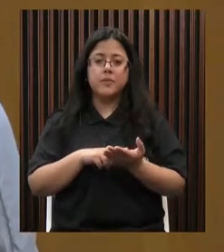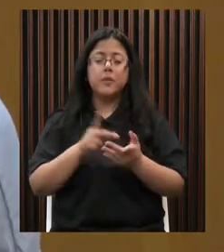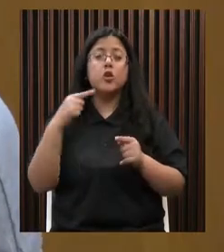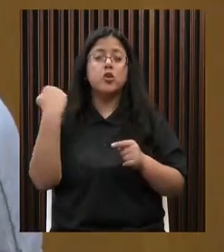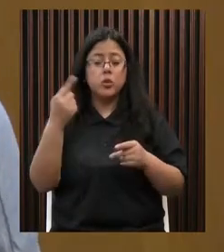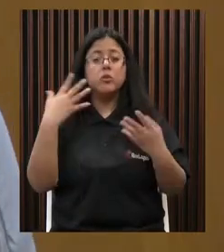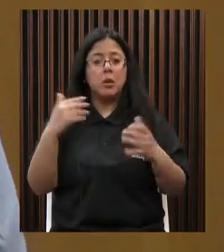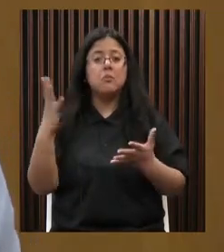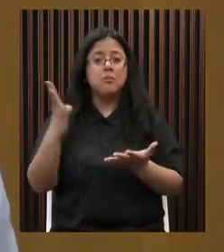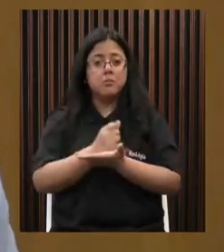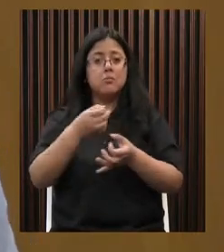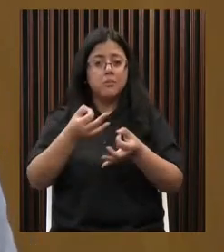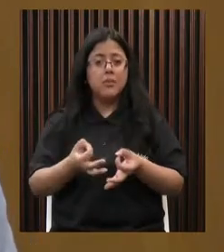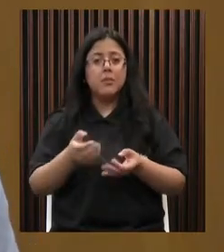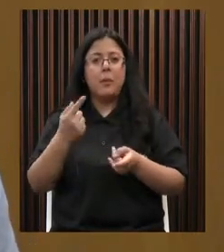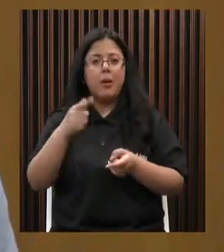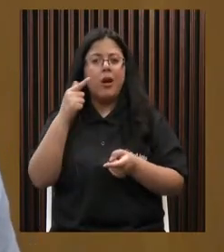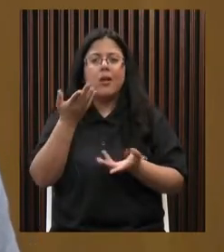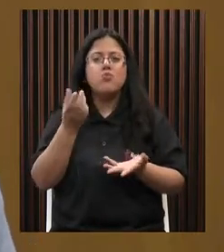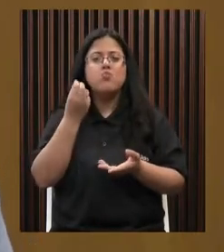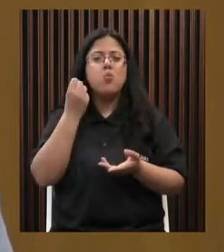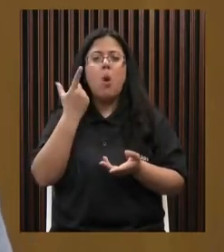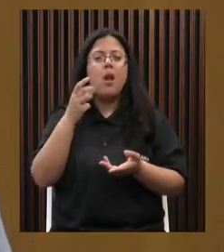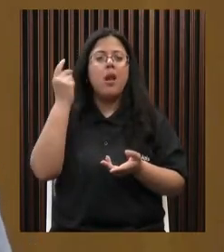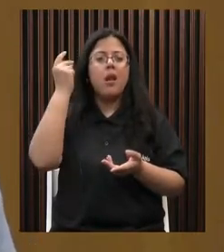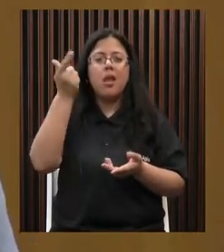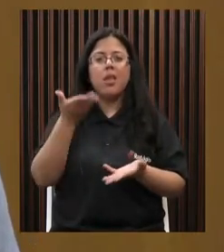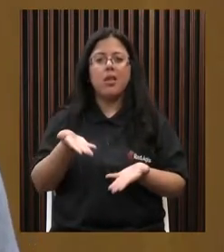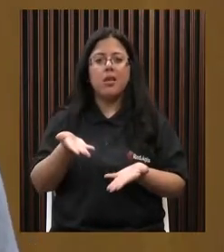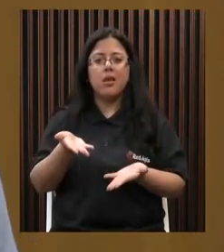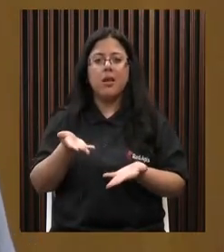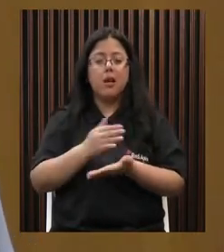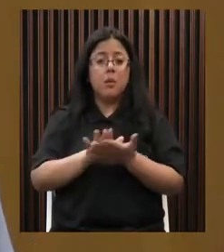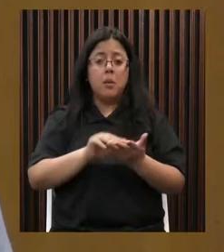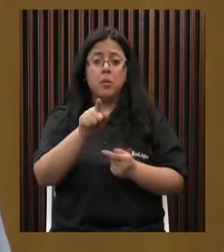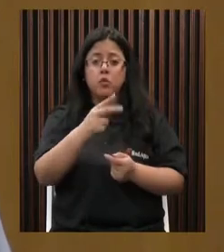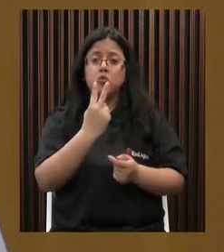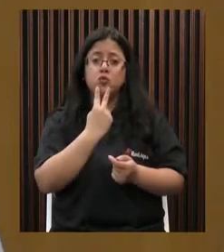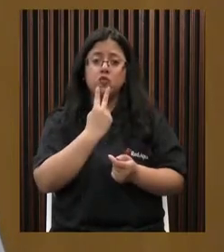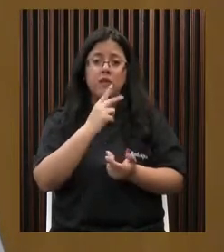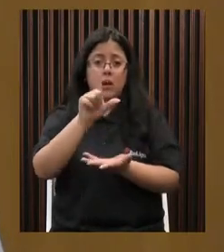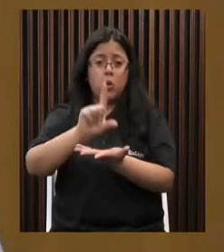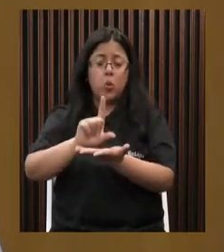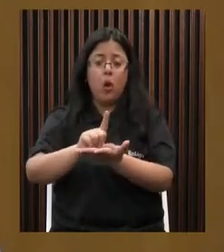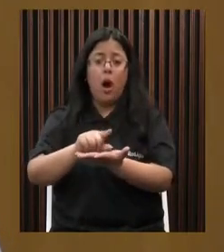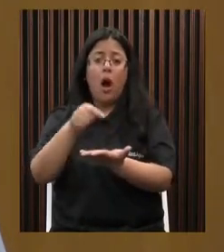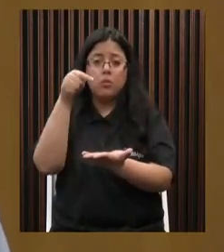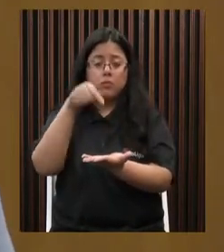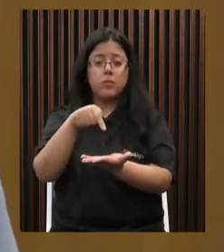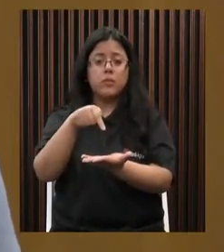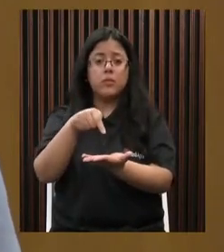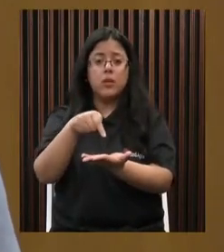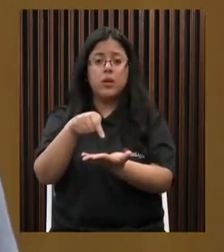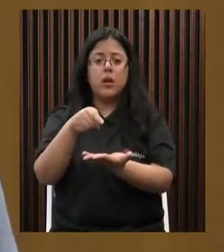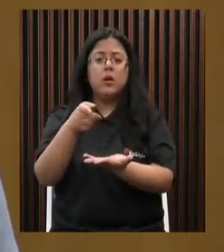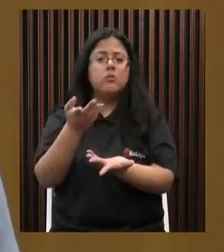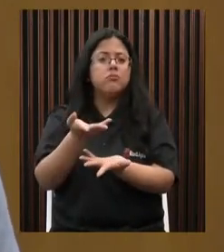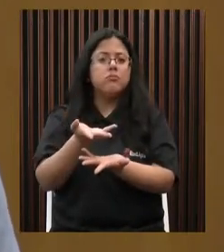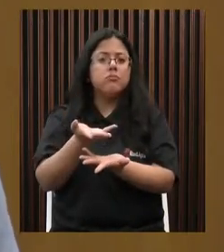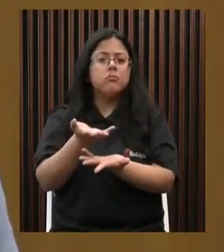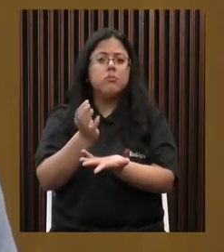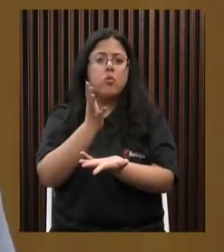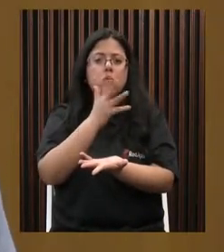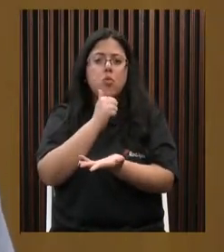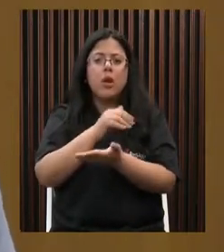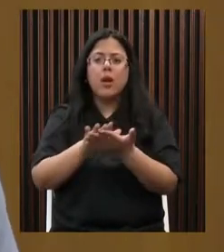pudimos lograr algo ahí, y la idea es que si en donde tú vives, en tu entorno, tú no puedes tener influencia